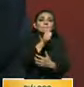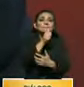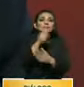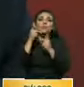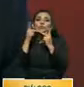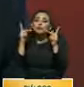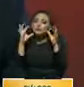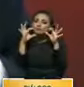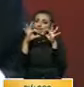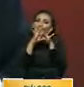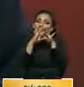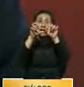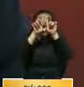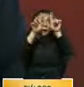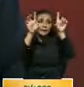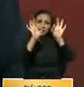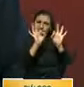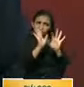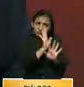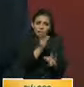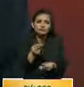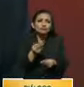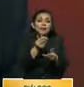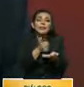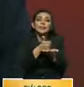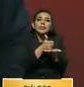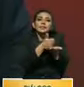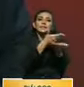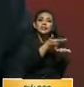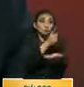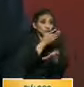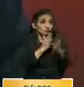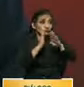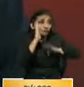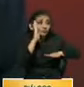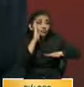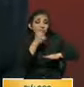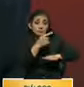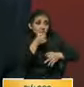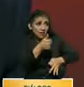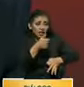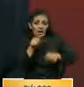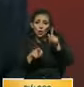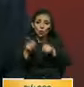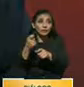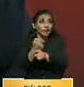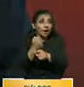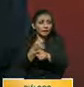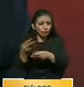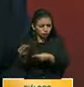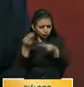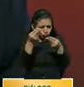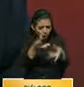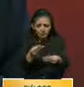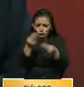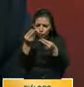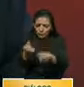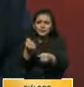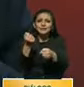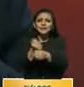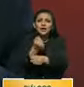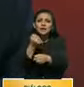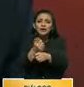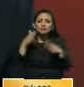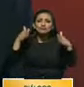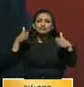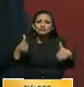a todos los empresarios honestos que se comprometan a erradicar la precarización laboral y atender el desempleo